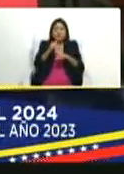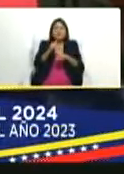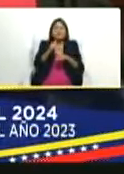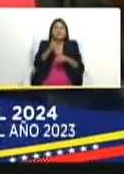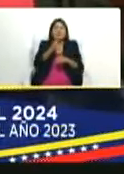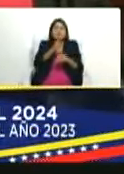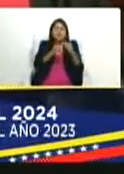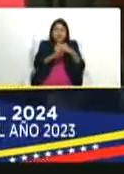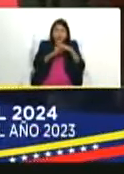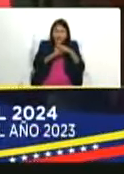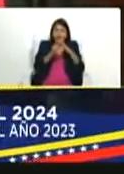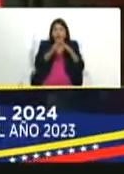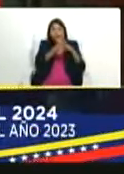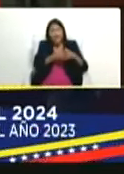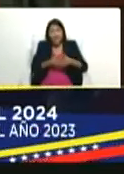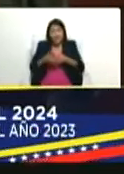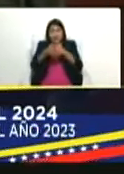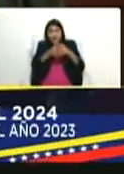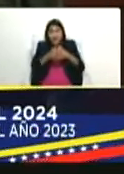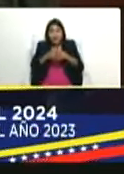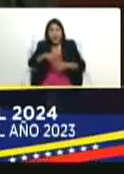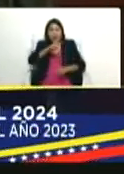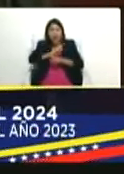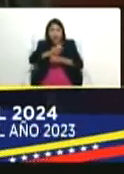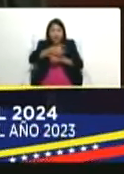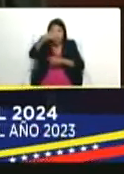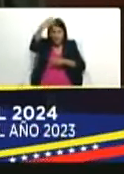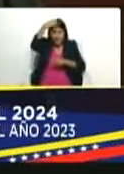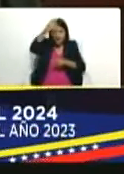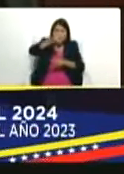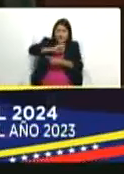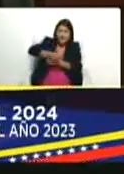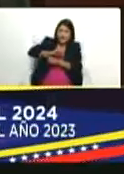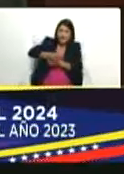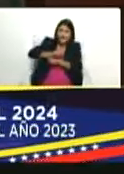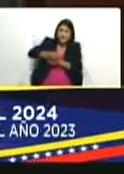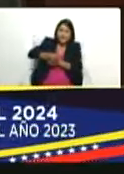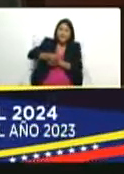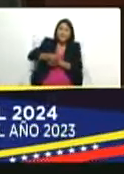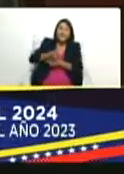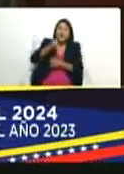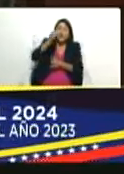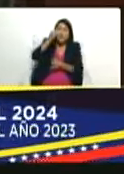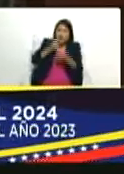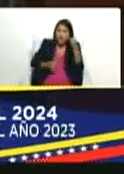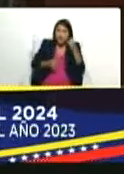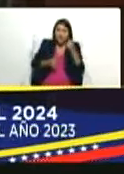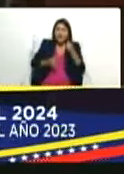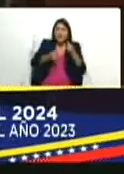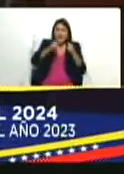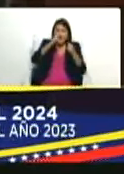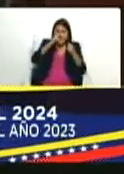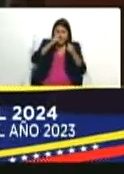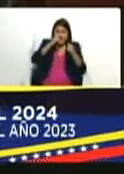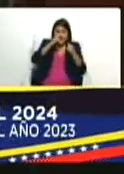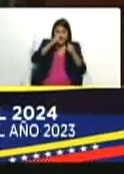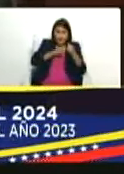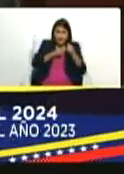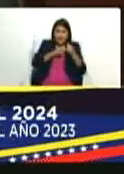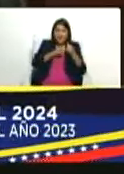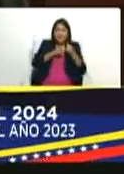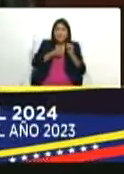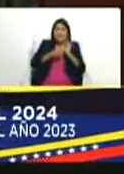y norteamericana que se decidió a favor de esta última a finales de la década